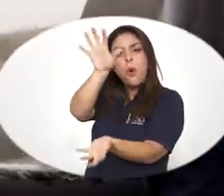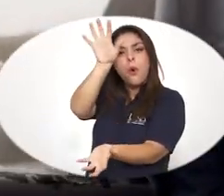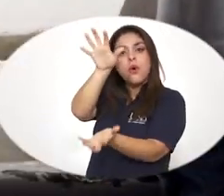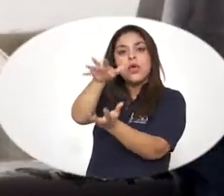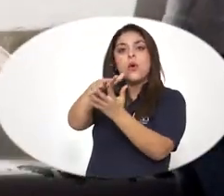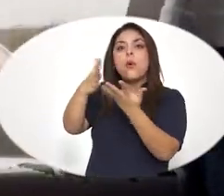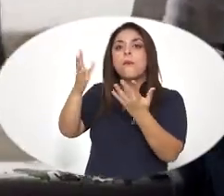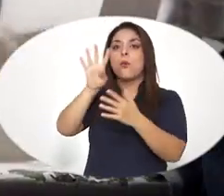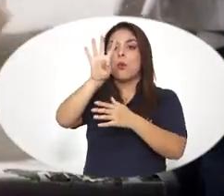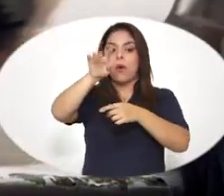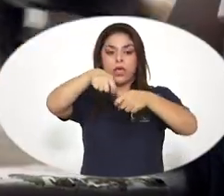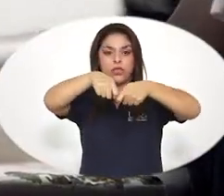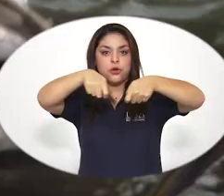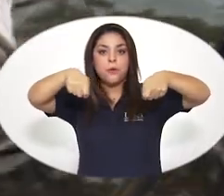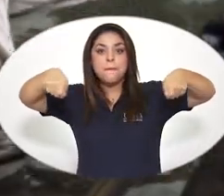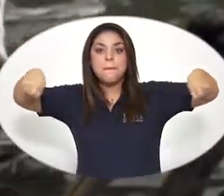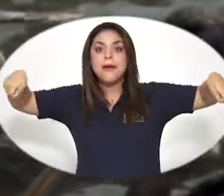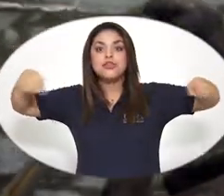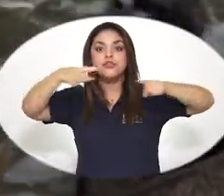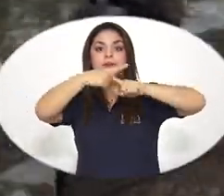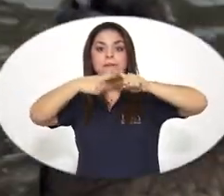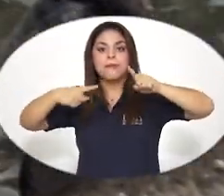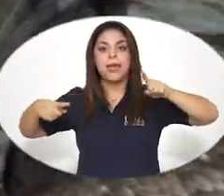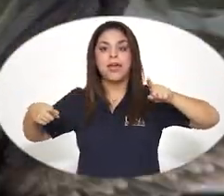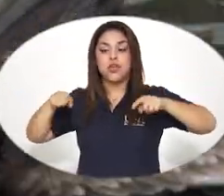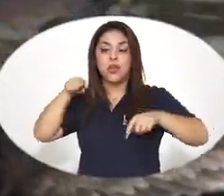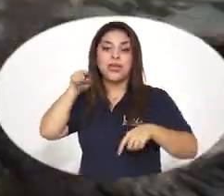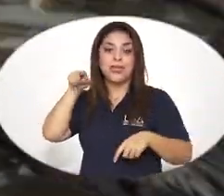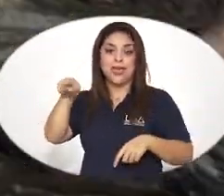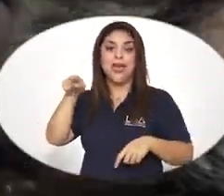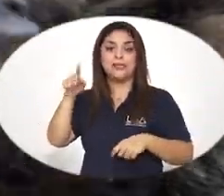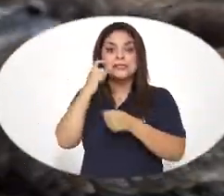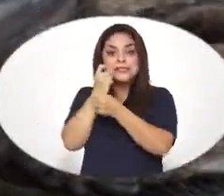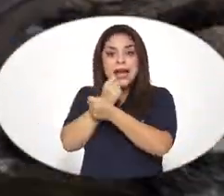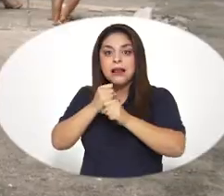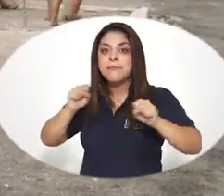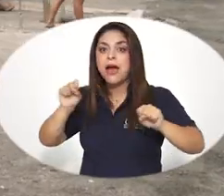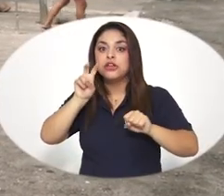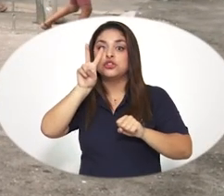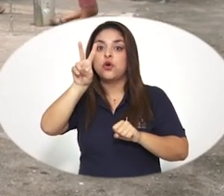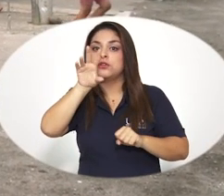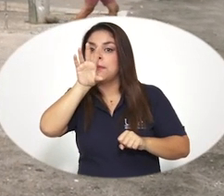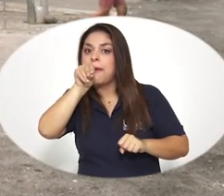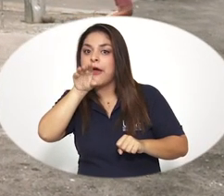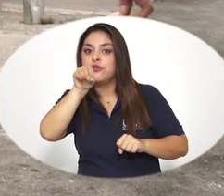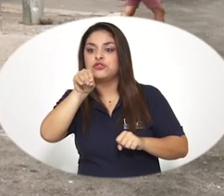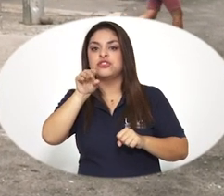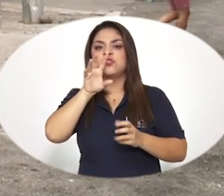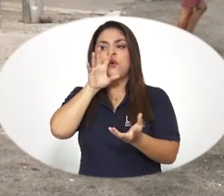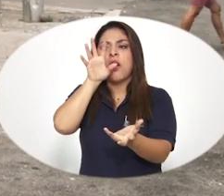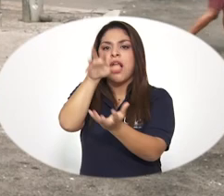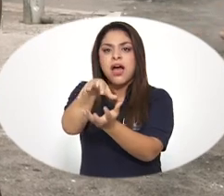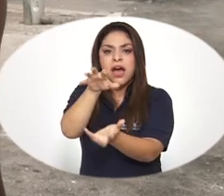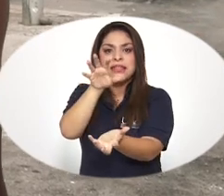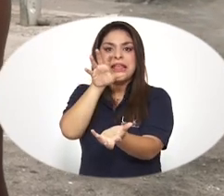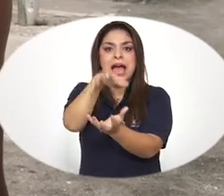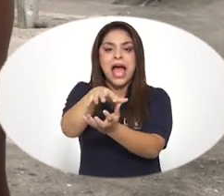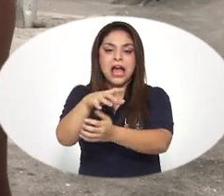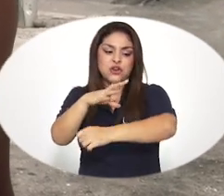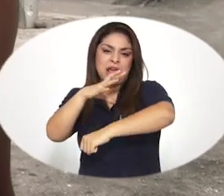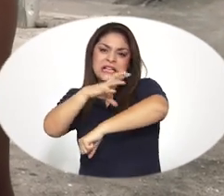era un cocodrilo como de 4 metros y medio. Y más bien, él, por salvar a dos perros, él lo anduvo